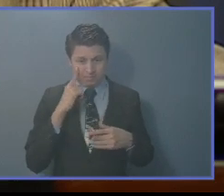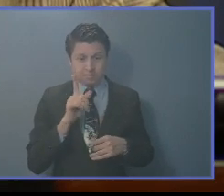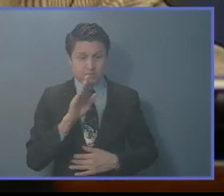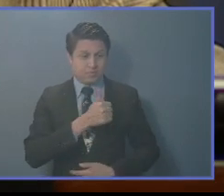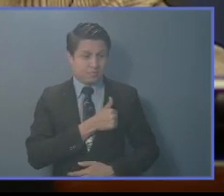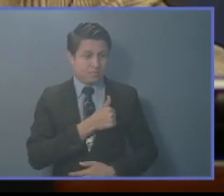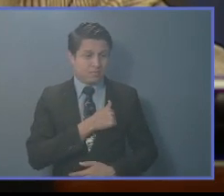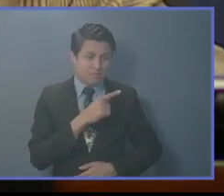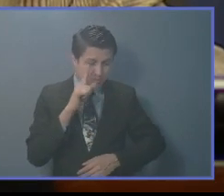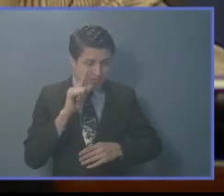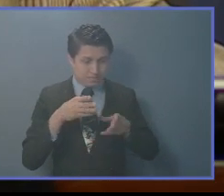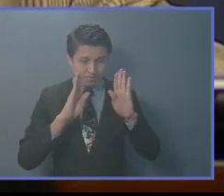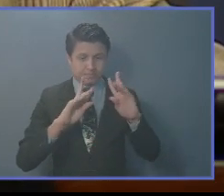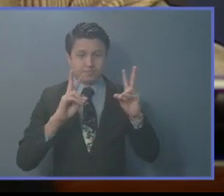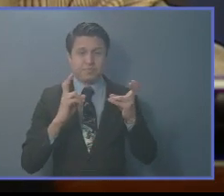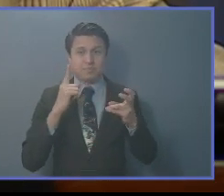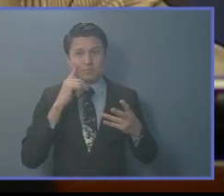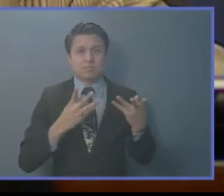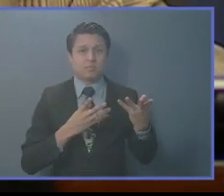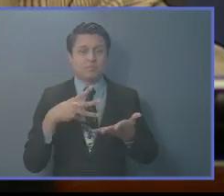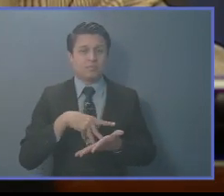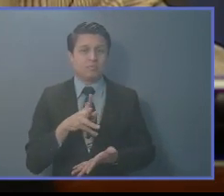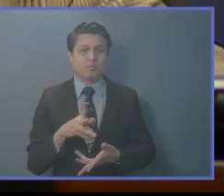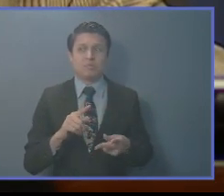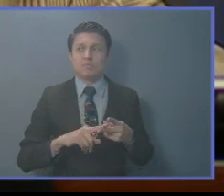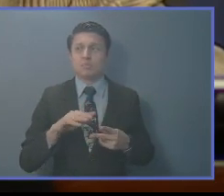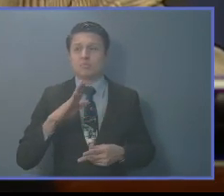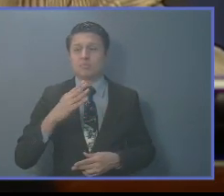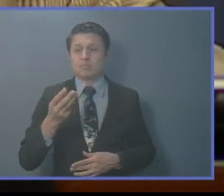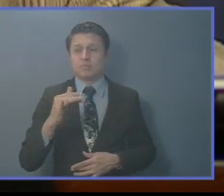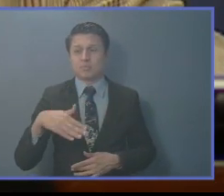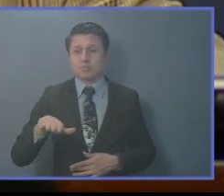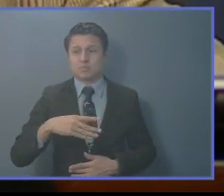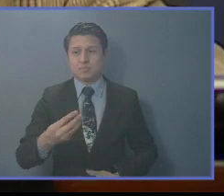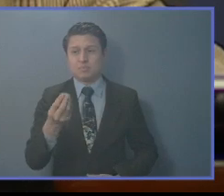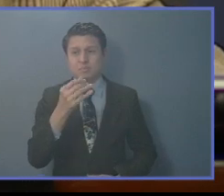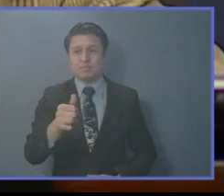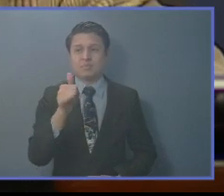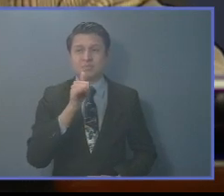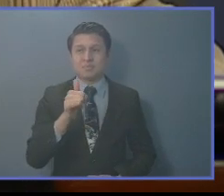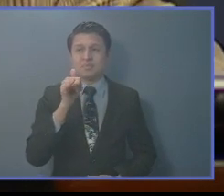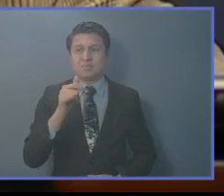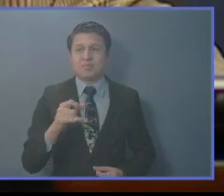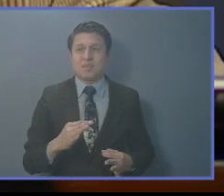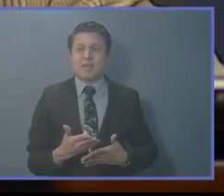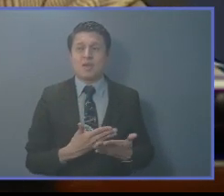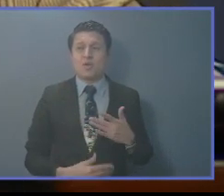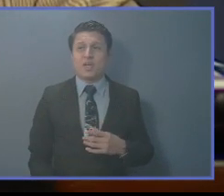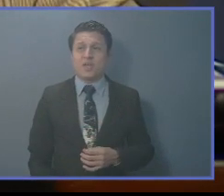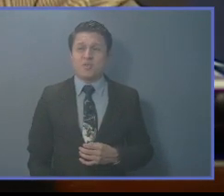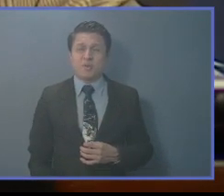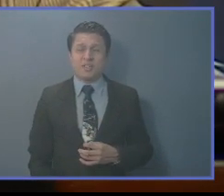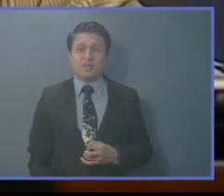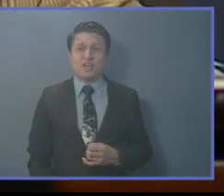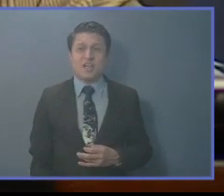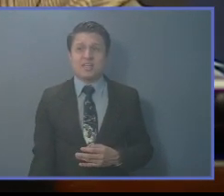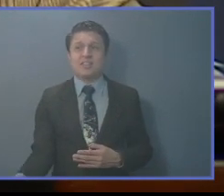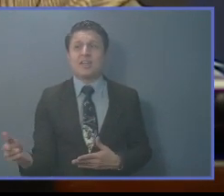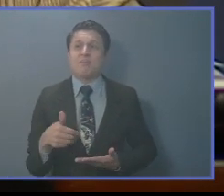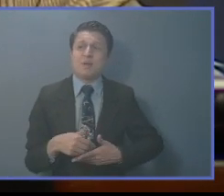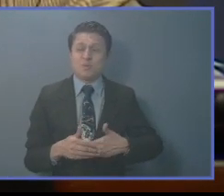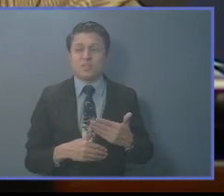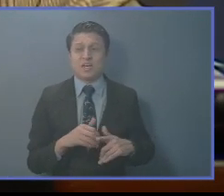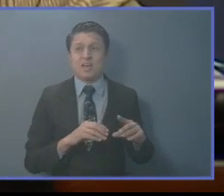respecta a la atención al público. 14. Bares y discotecas. 3. Fase 3. Desde el día 52 hasta el día